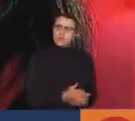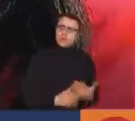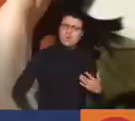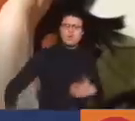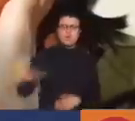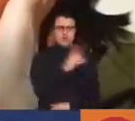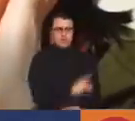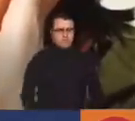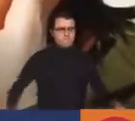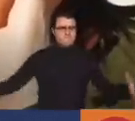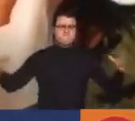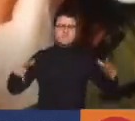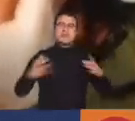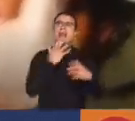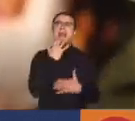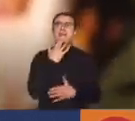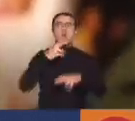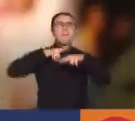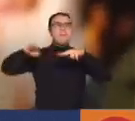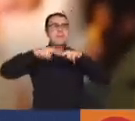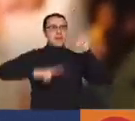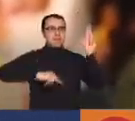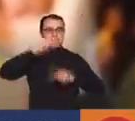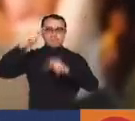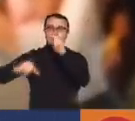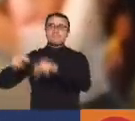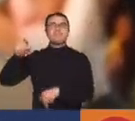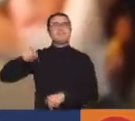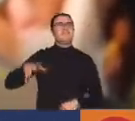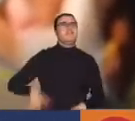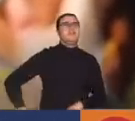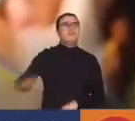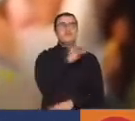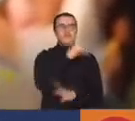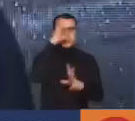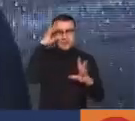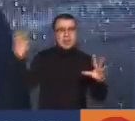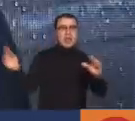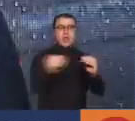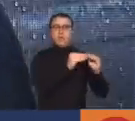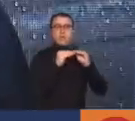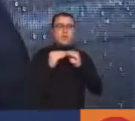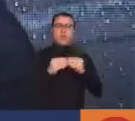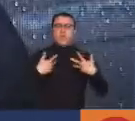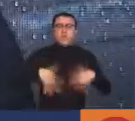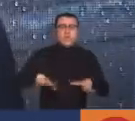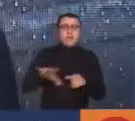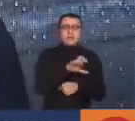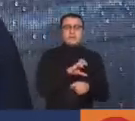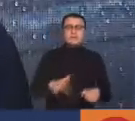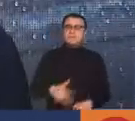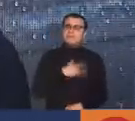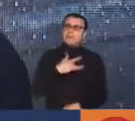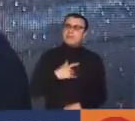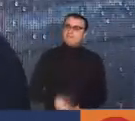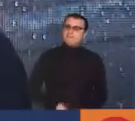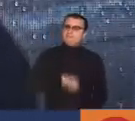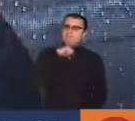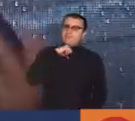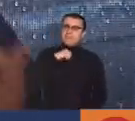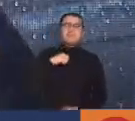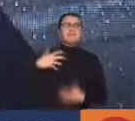El metro debía ser un bien común de la ciudadanía bogotana. Cualquier ciudad se siente orgullosa de esos